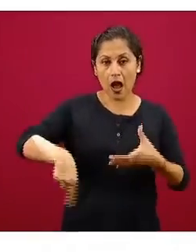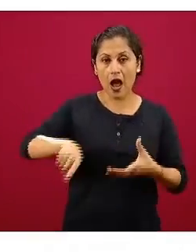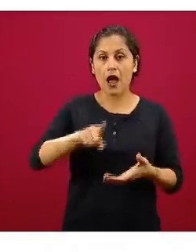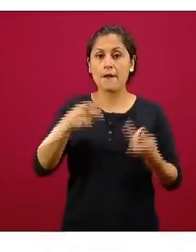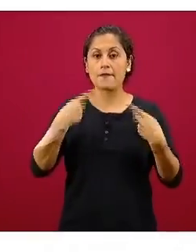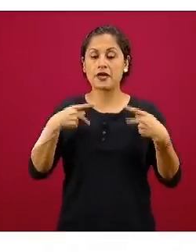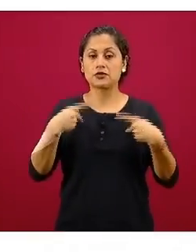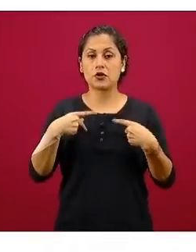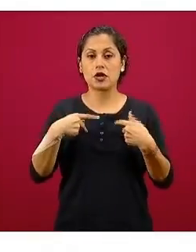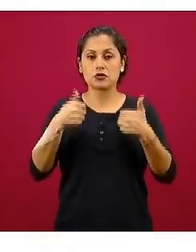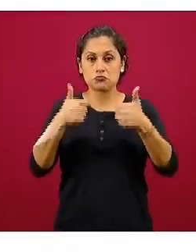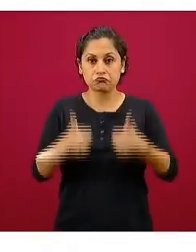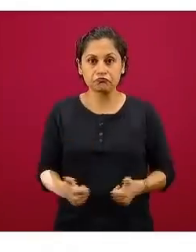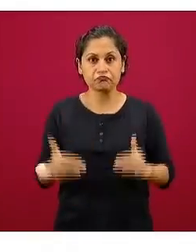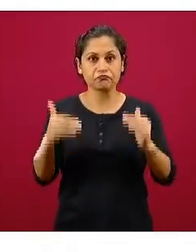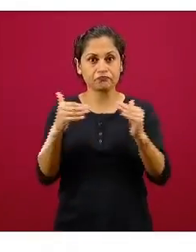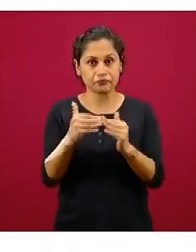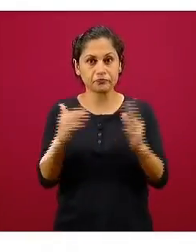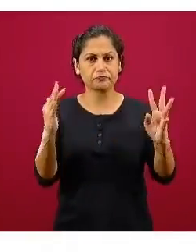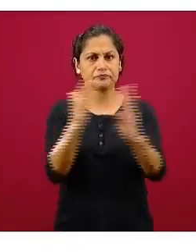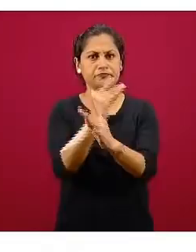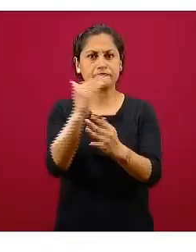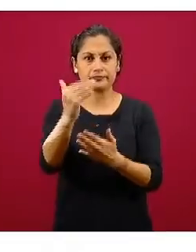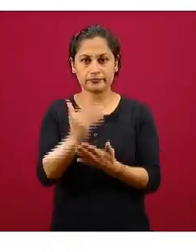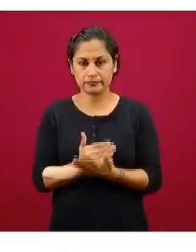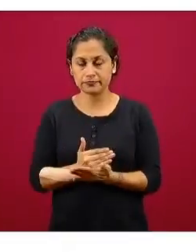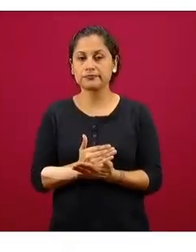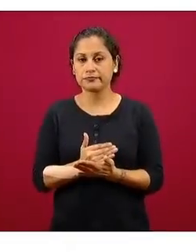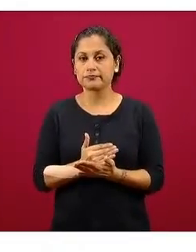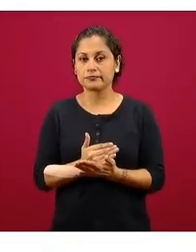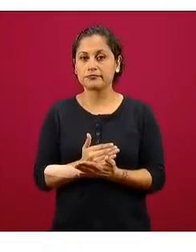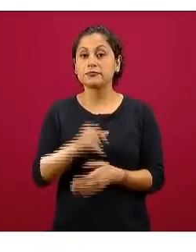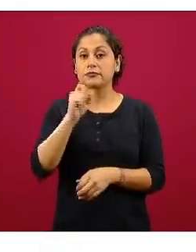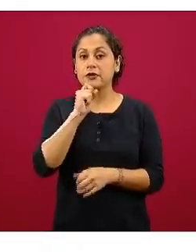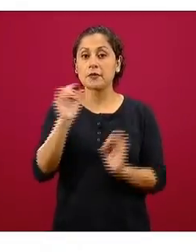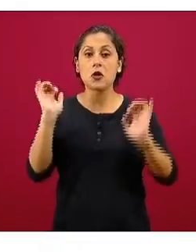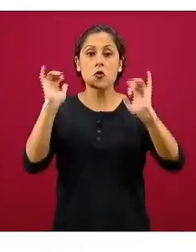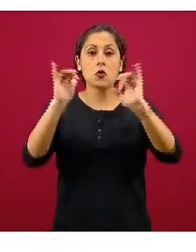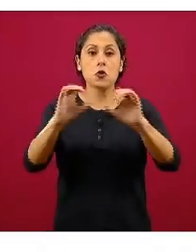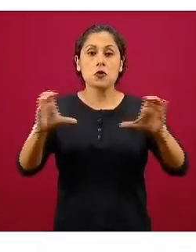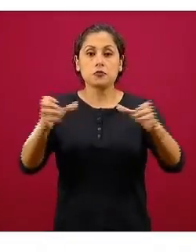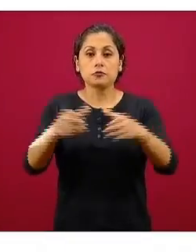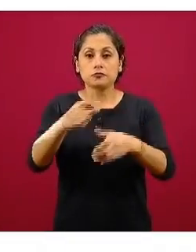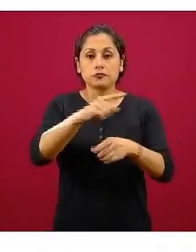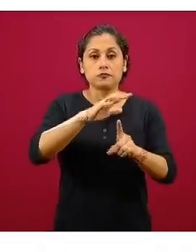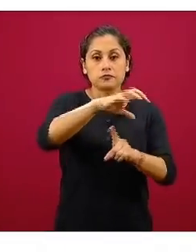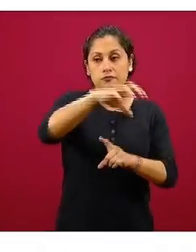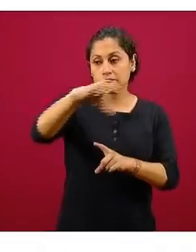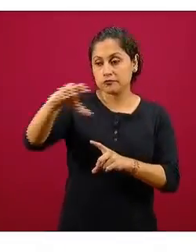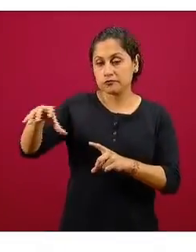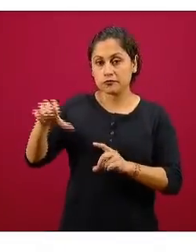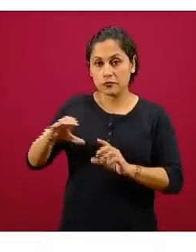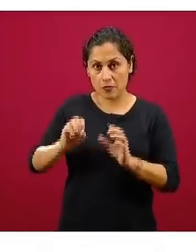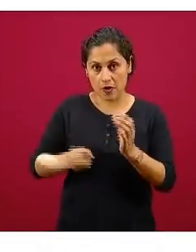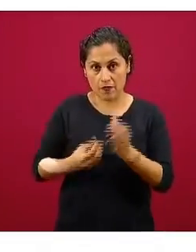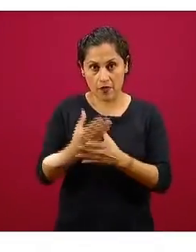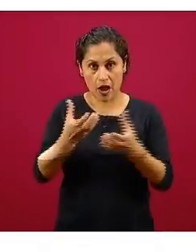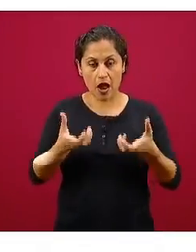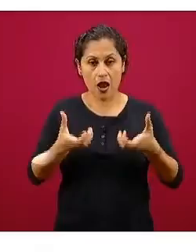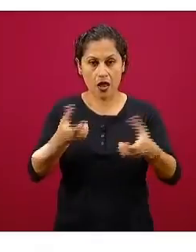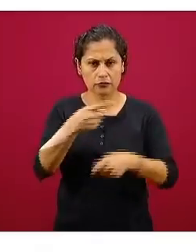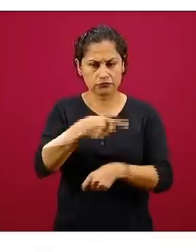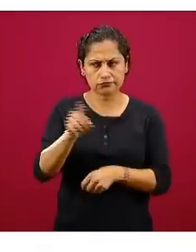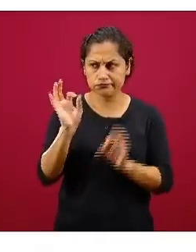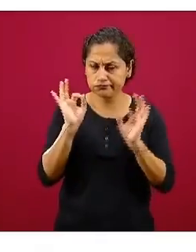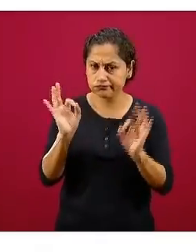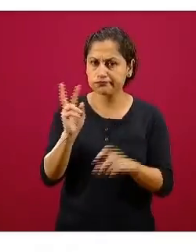movilidad pública, la restricción, por ejemplo, de las congregaciones públicas, también un programa que tienen en Tlaxcala, que es análogo al